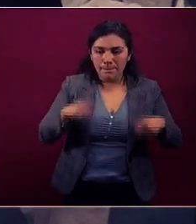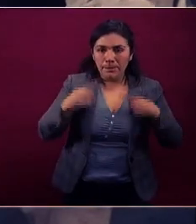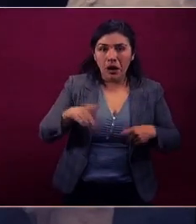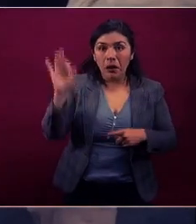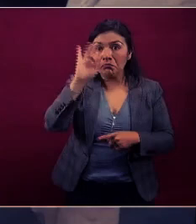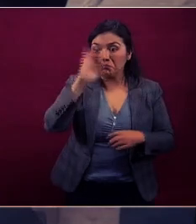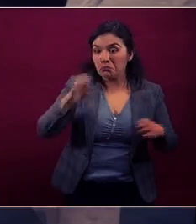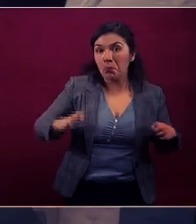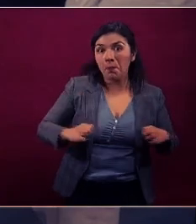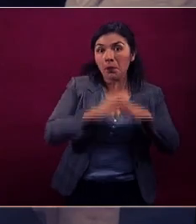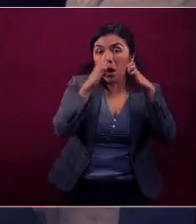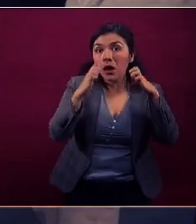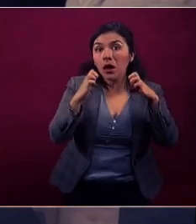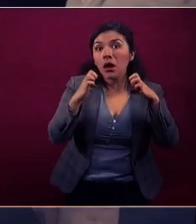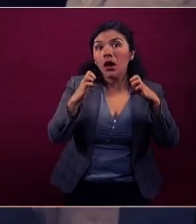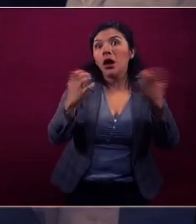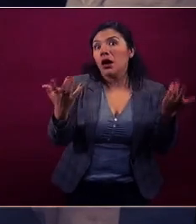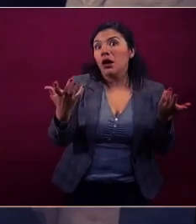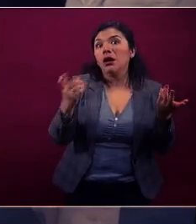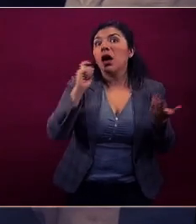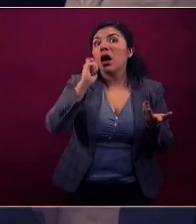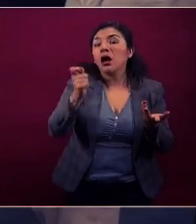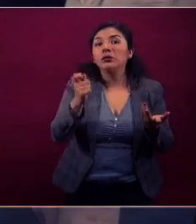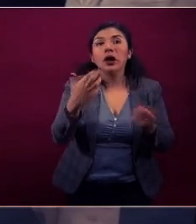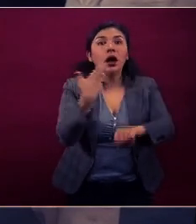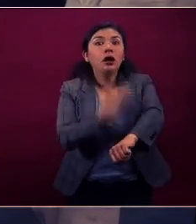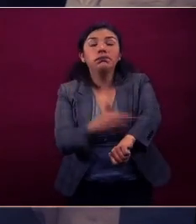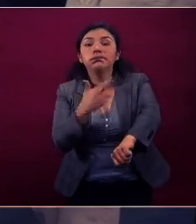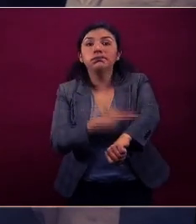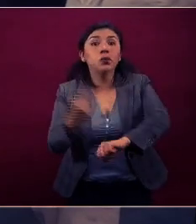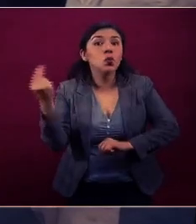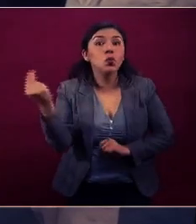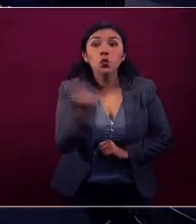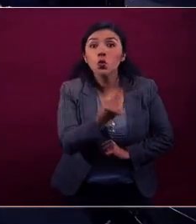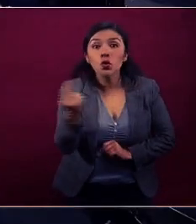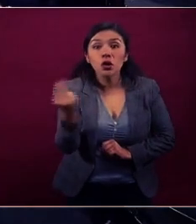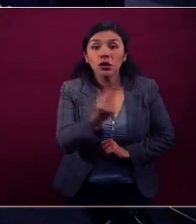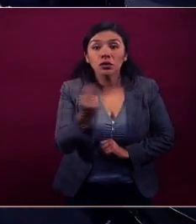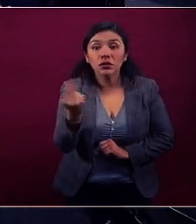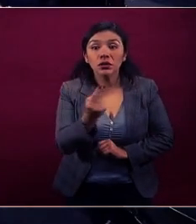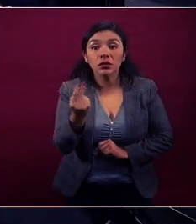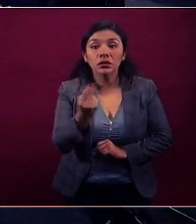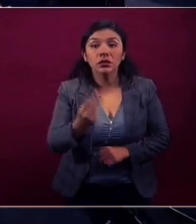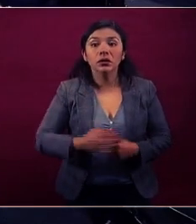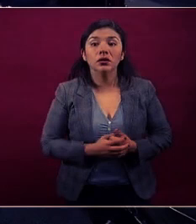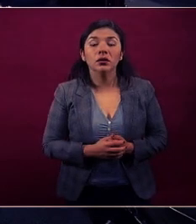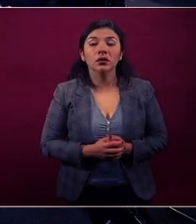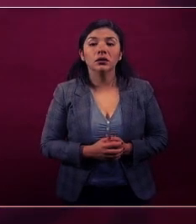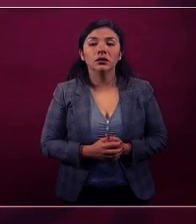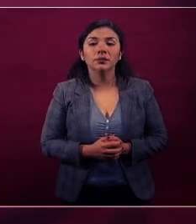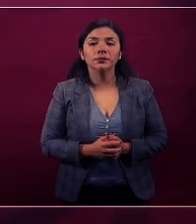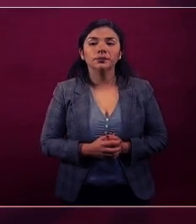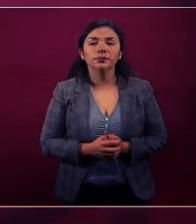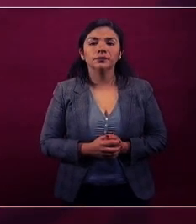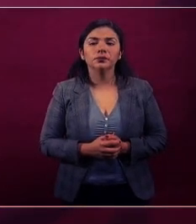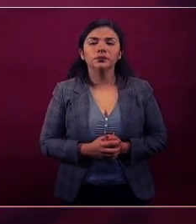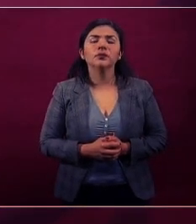en una emergencia, lo último que… Bueno, en urgencias sí también se han atendido personas…